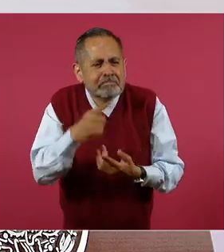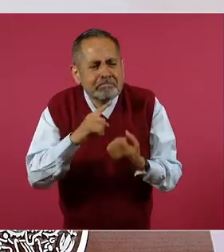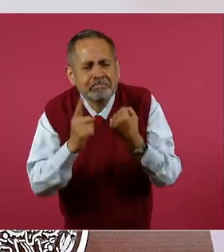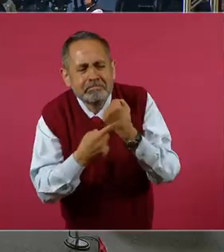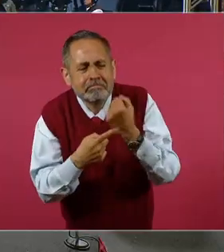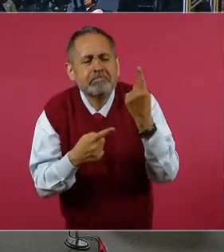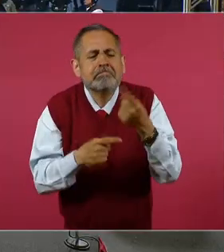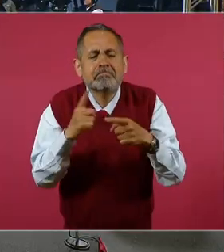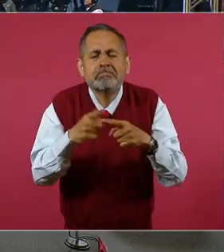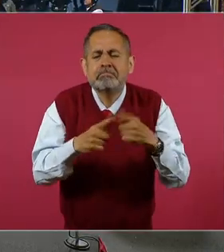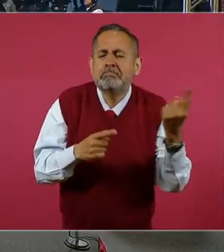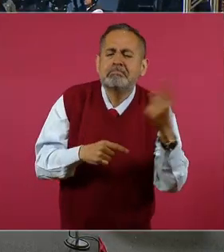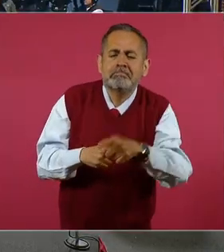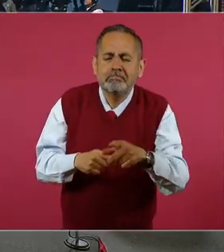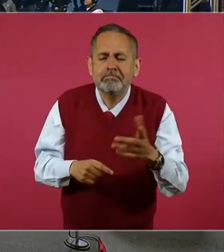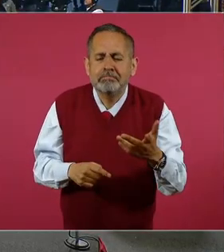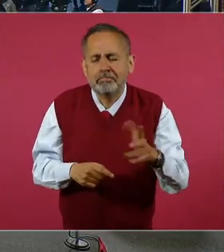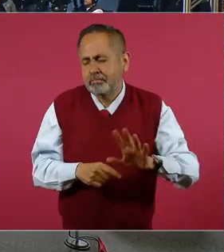Pero yo sé que